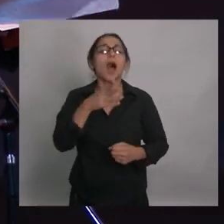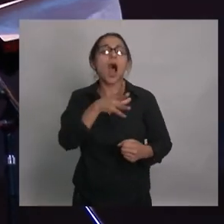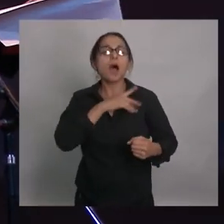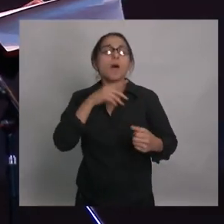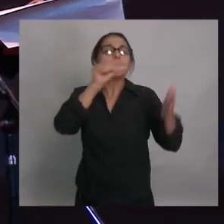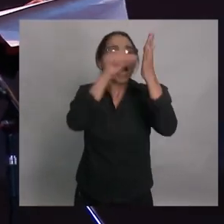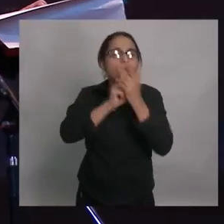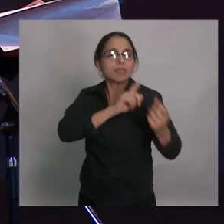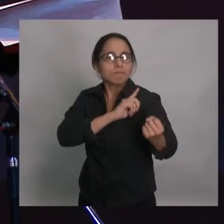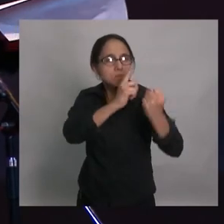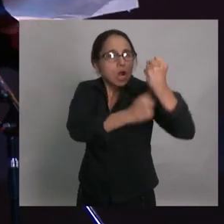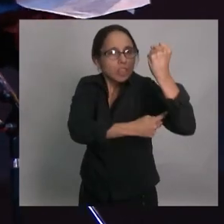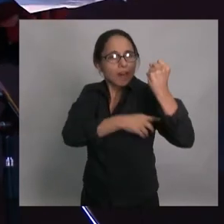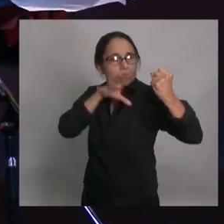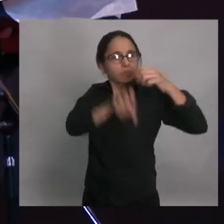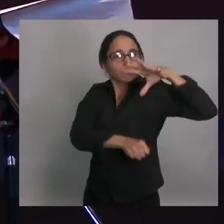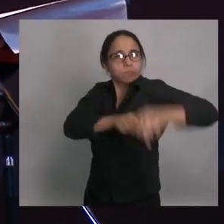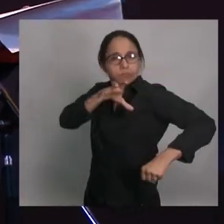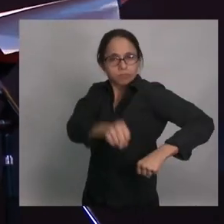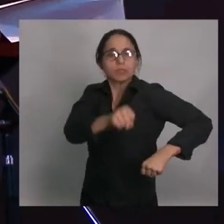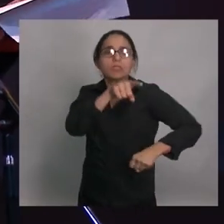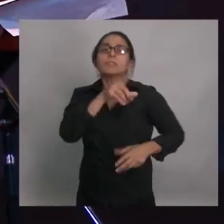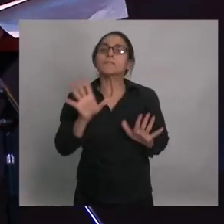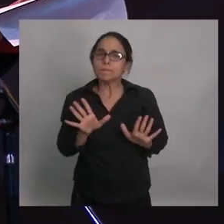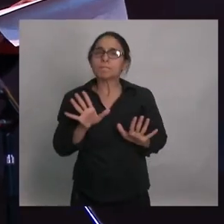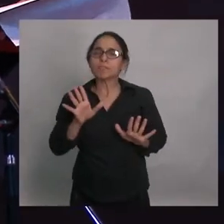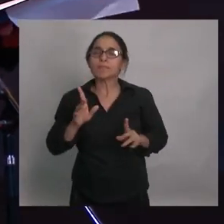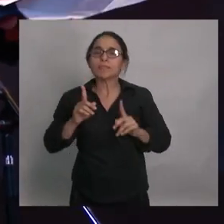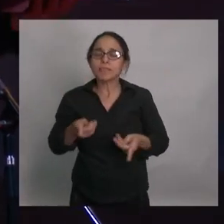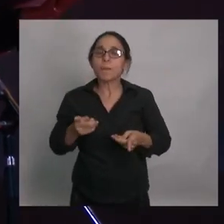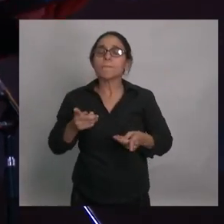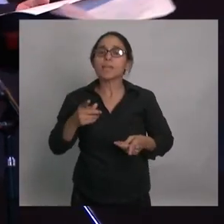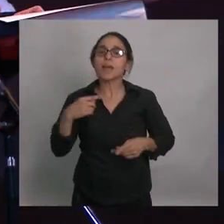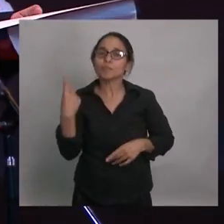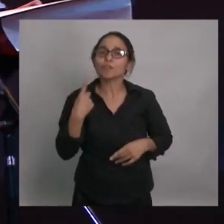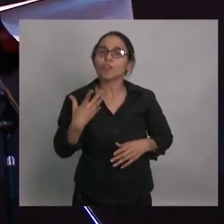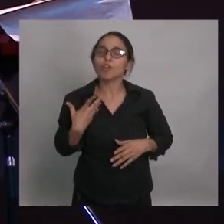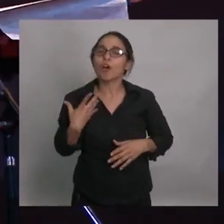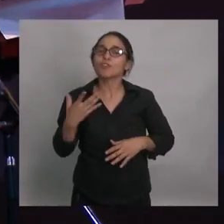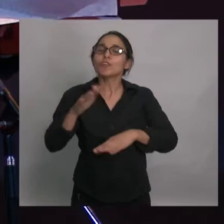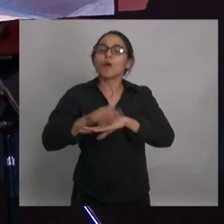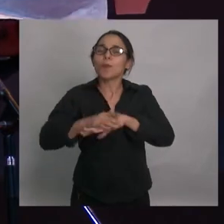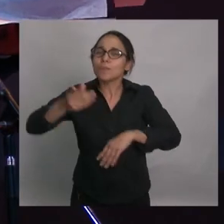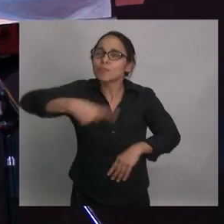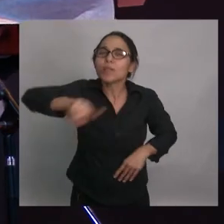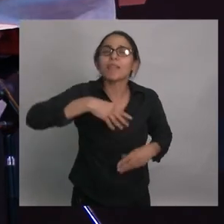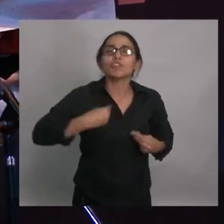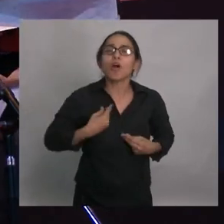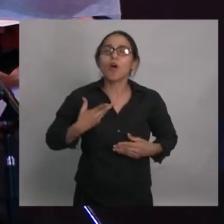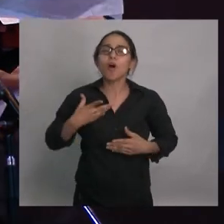es posible pero también con permiso de todos ustedes los recibo en nombre de más grande de todos los cubanos